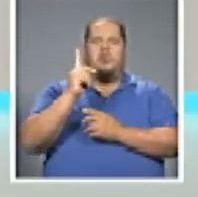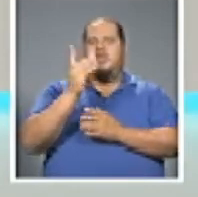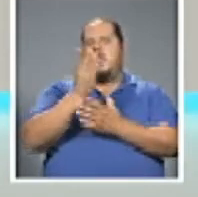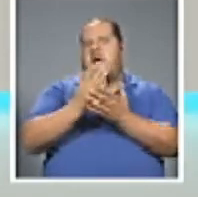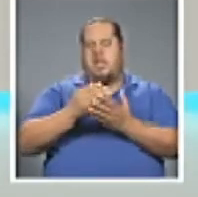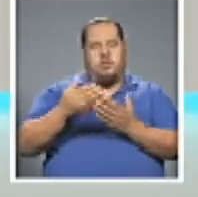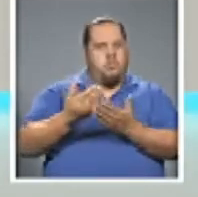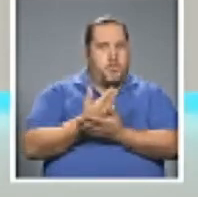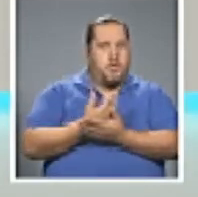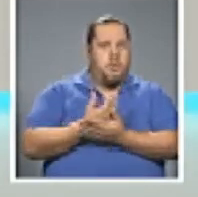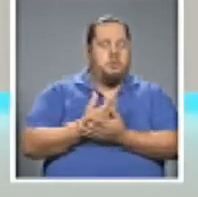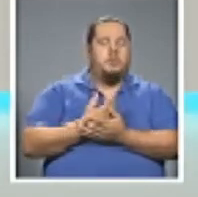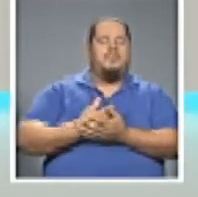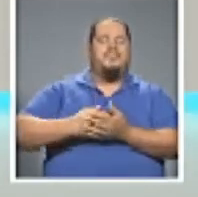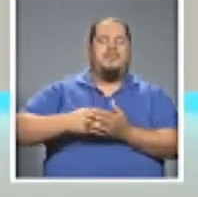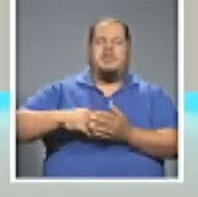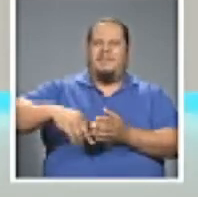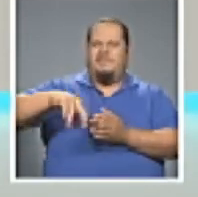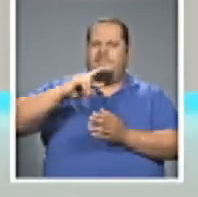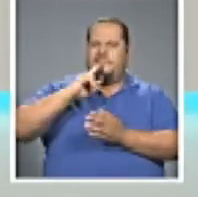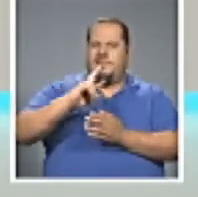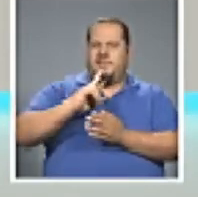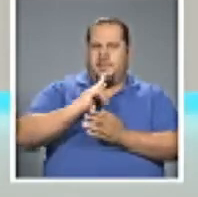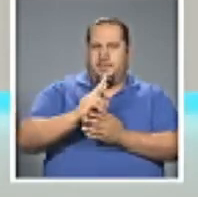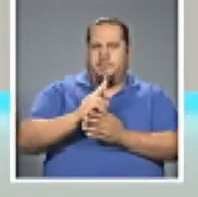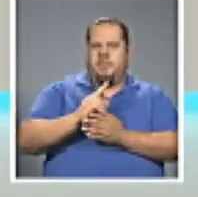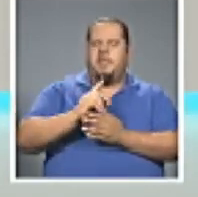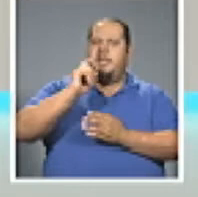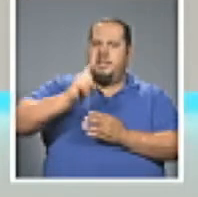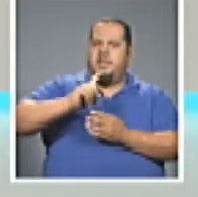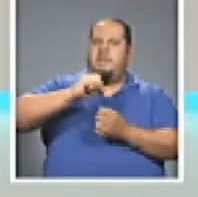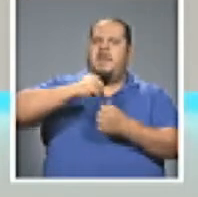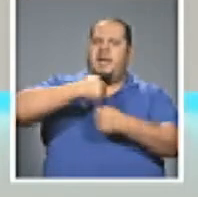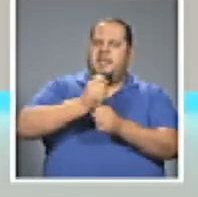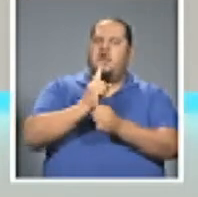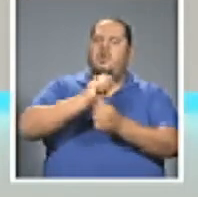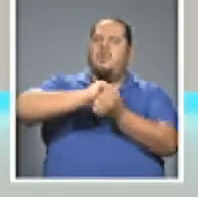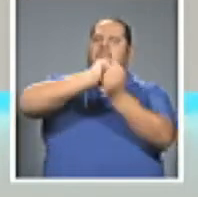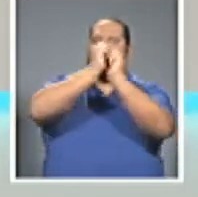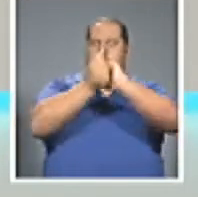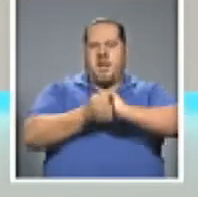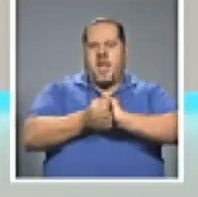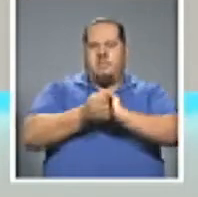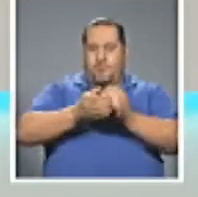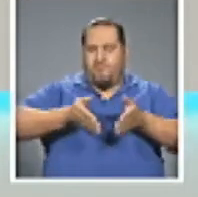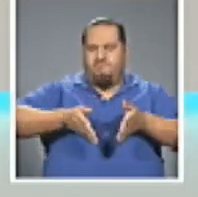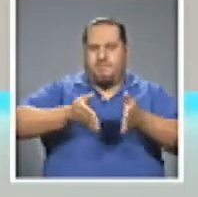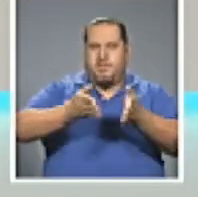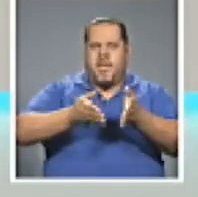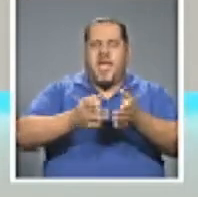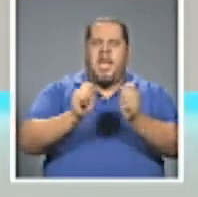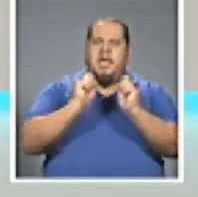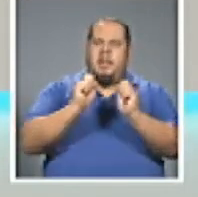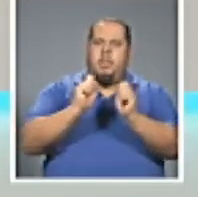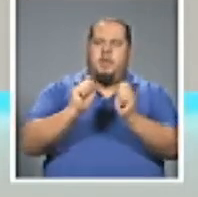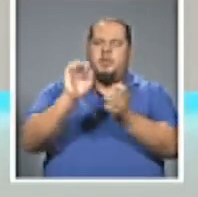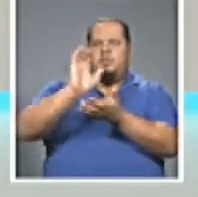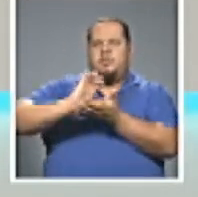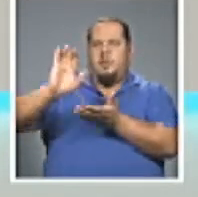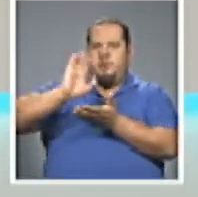novedad, donde hay que verdaderamente hacer un giro, un cambio de rumbo, es en la educación